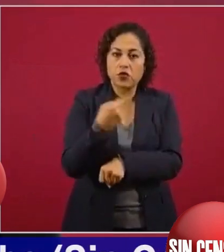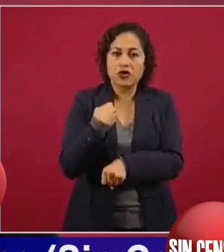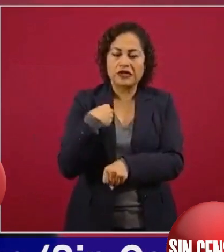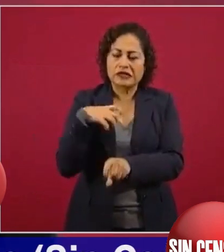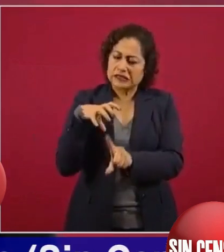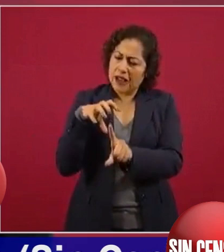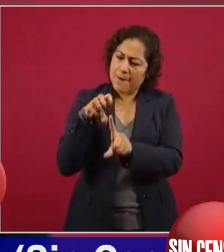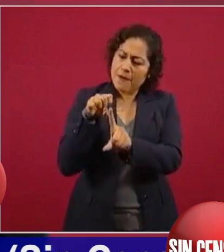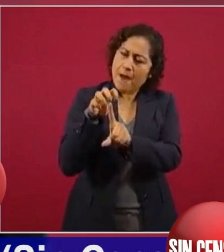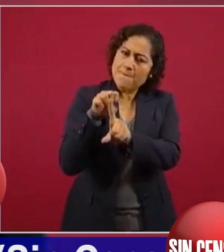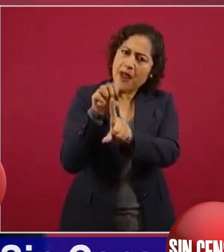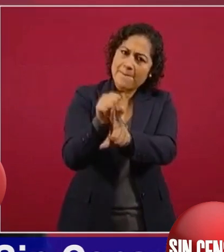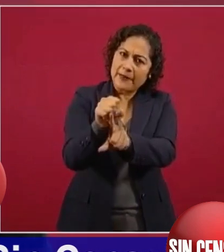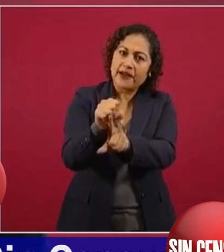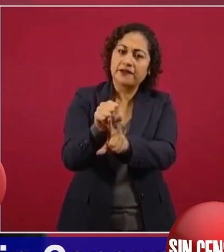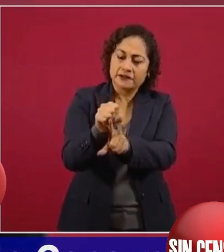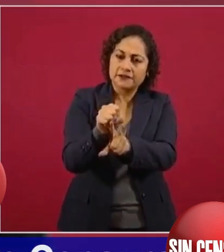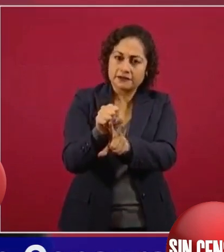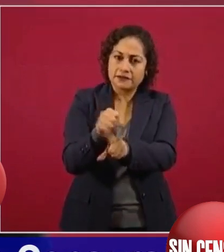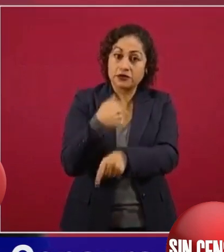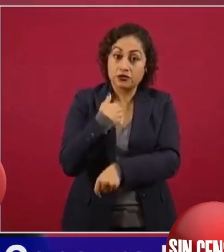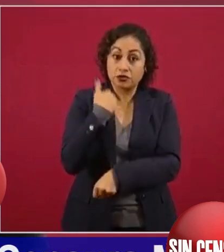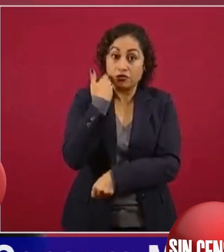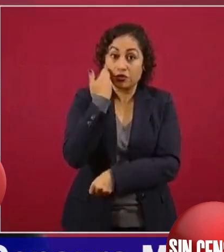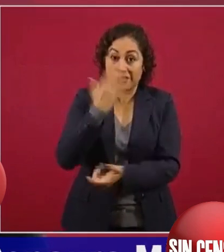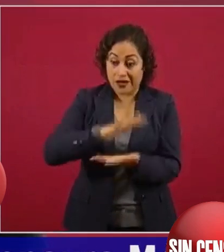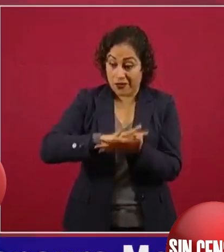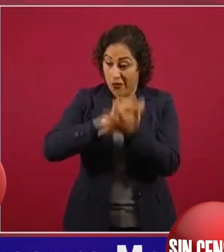que se pueda el cambio.